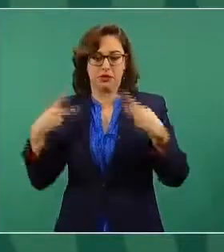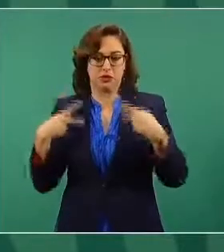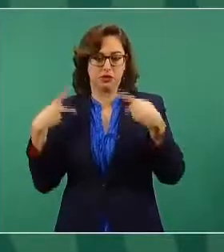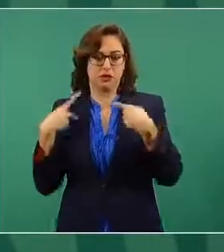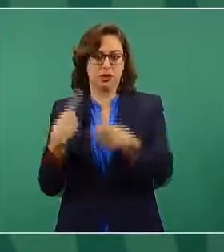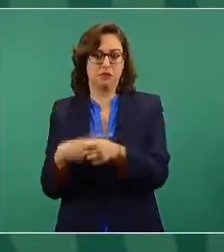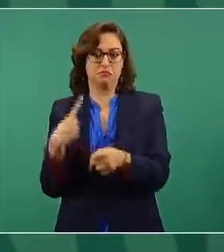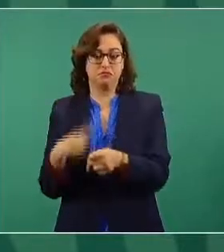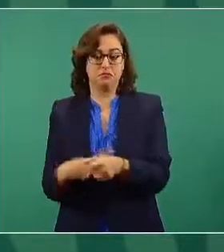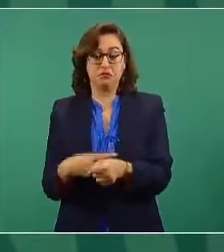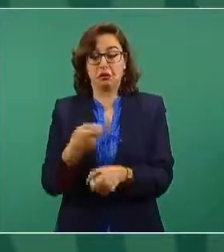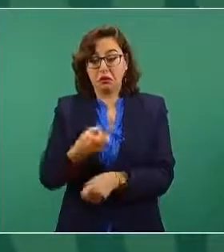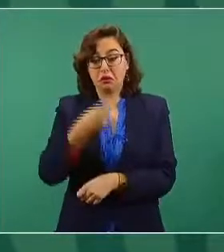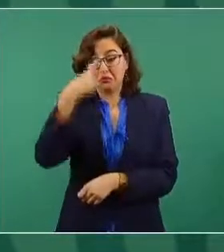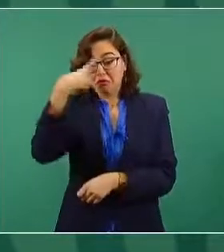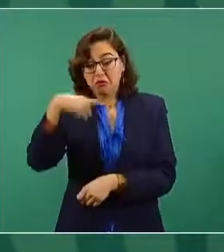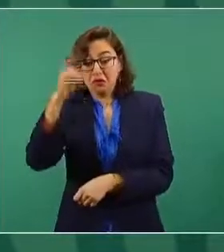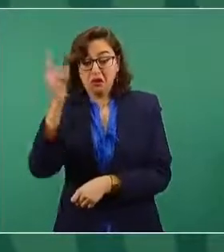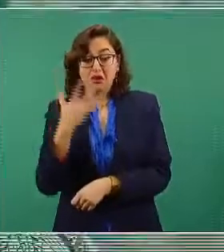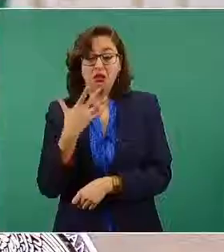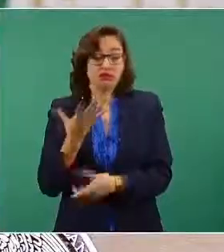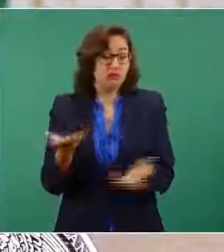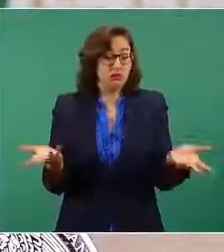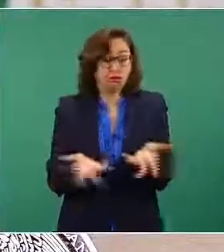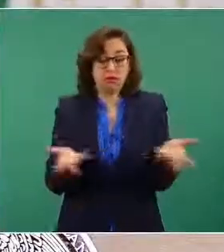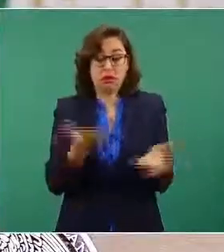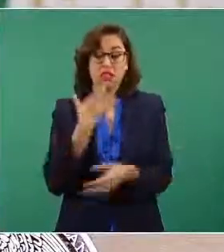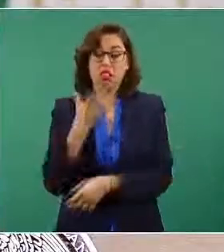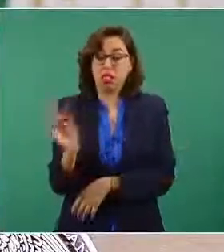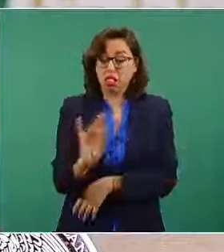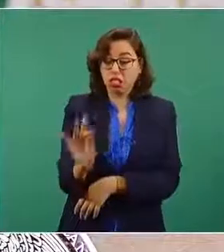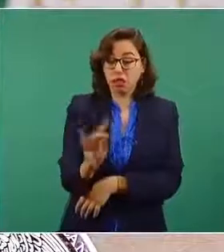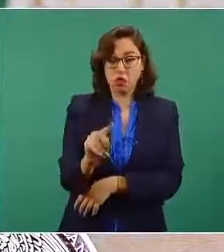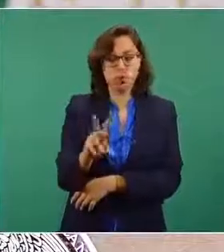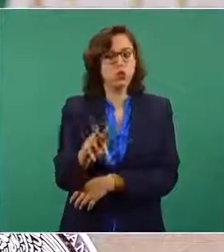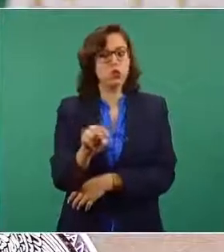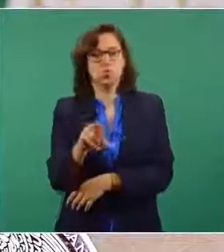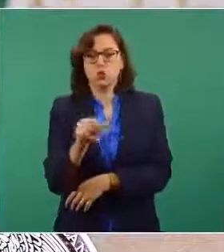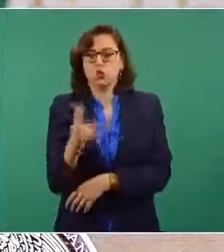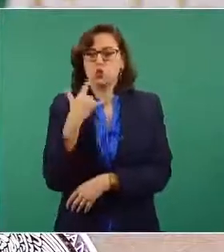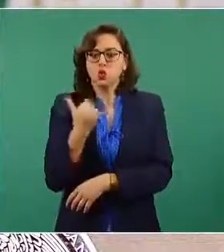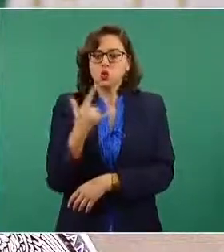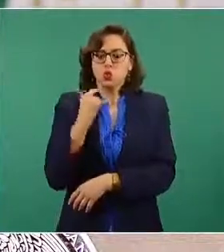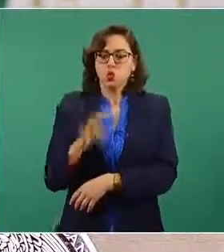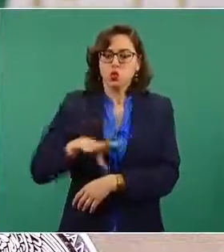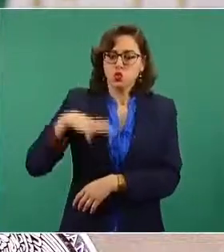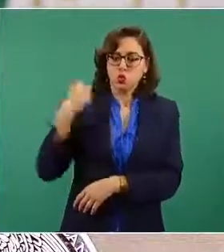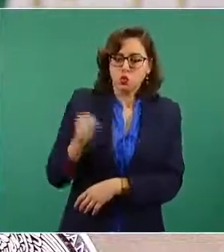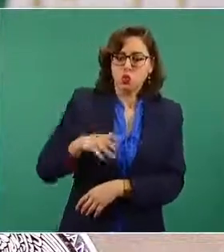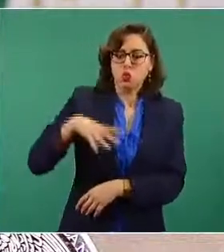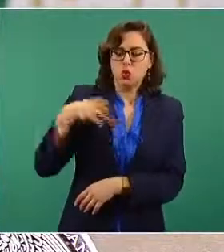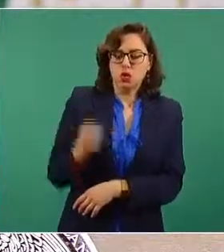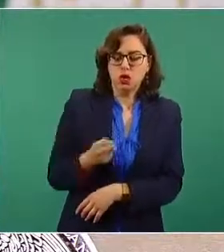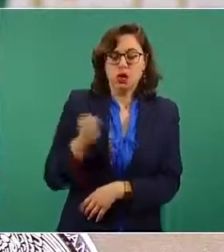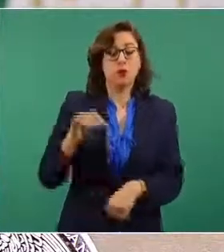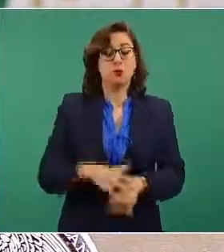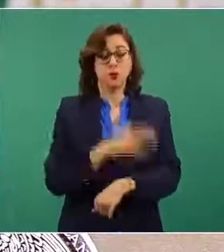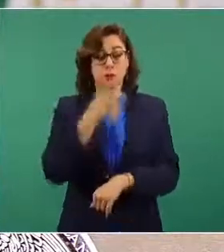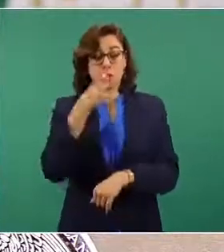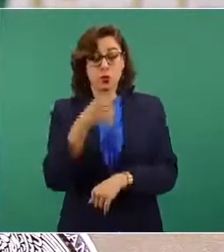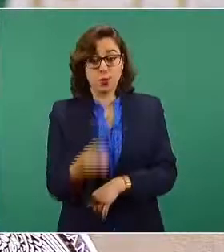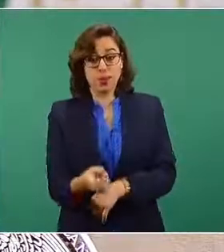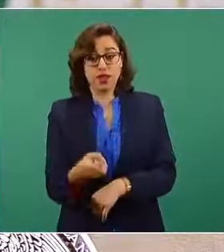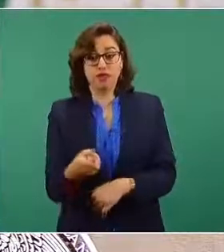haya un esfuerzo deliberado de lograrlo. Y por eso pusimos en marcha mecanismos de entrenamiento acelerado